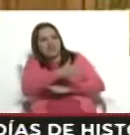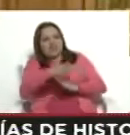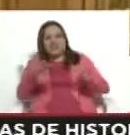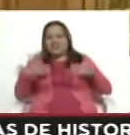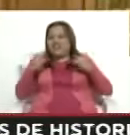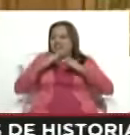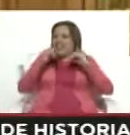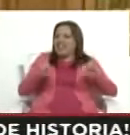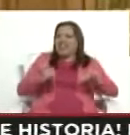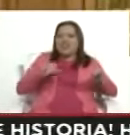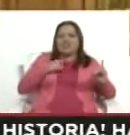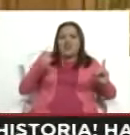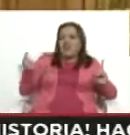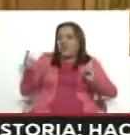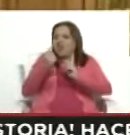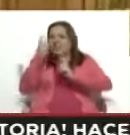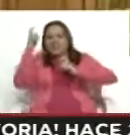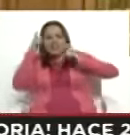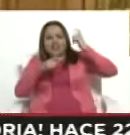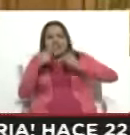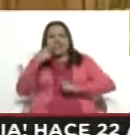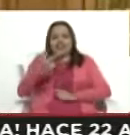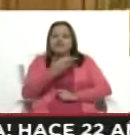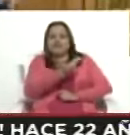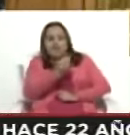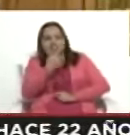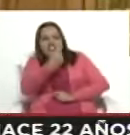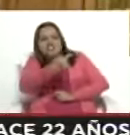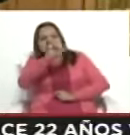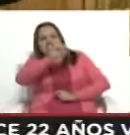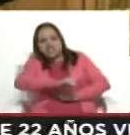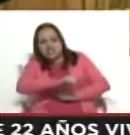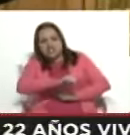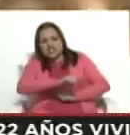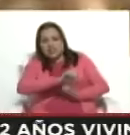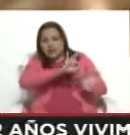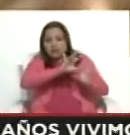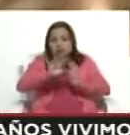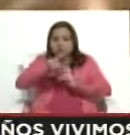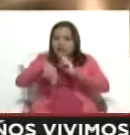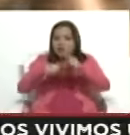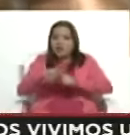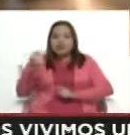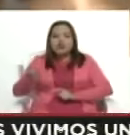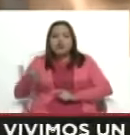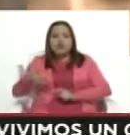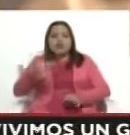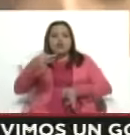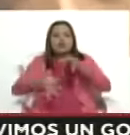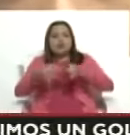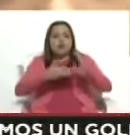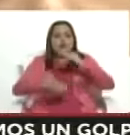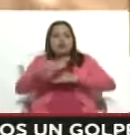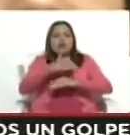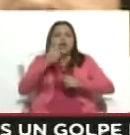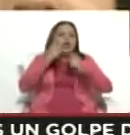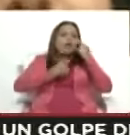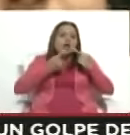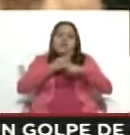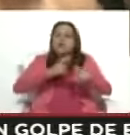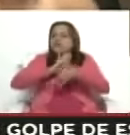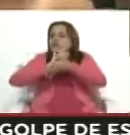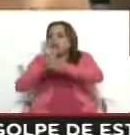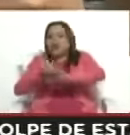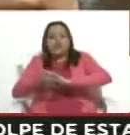contento de ahí, me fui a hablar con el comandante. Le dije, mire, Carlos dice que sí, que ellos acuden después ante el TCJ a chillar, pero nosotros tenemos que neutralizar